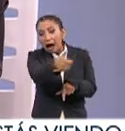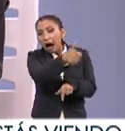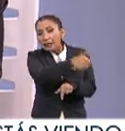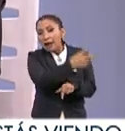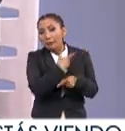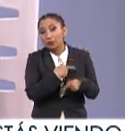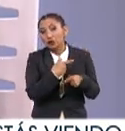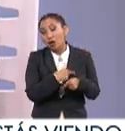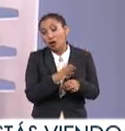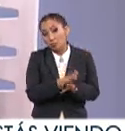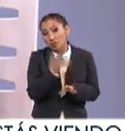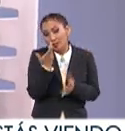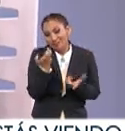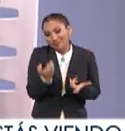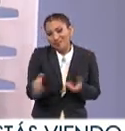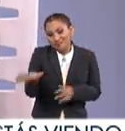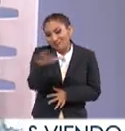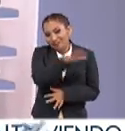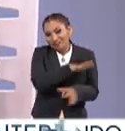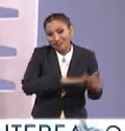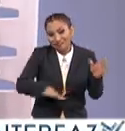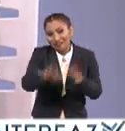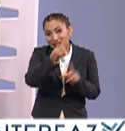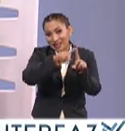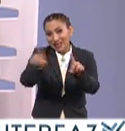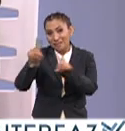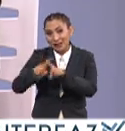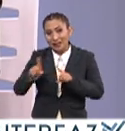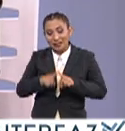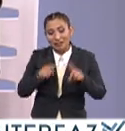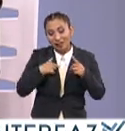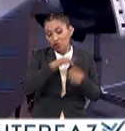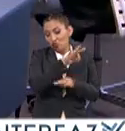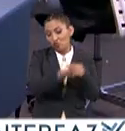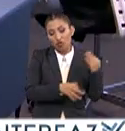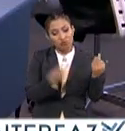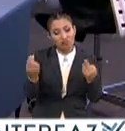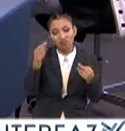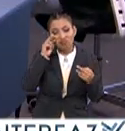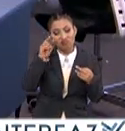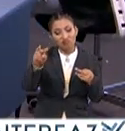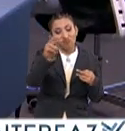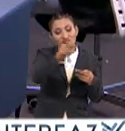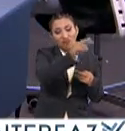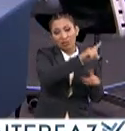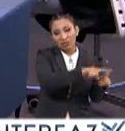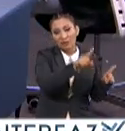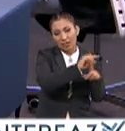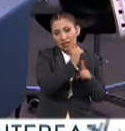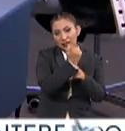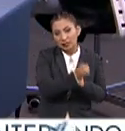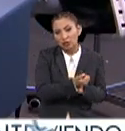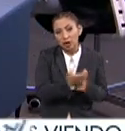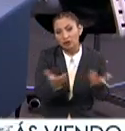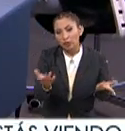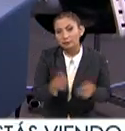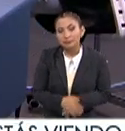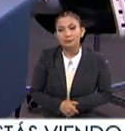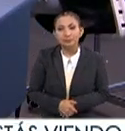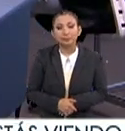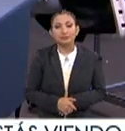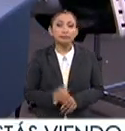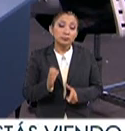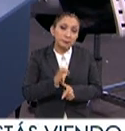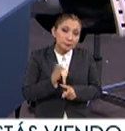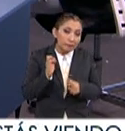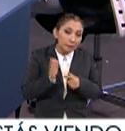cada sujeto, porque pues en este entorno de la diversidad, sí, todos necesitamos alguna situación diferenciada,